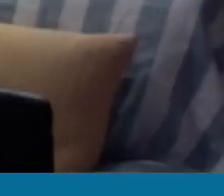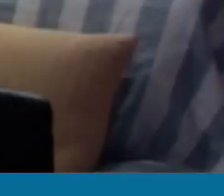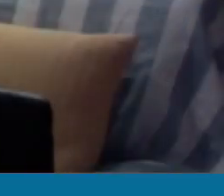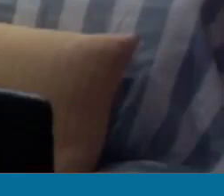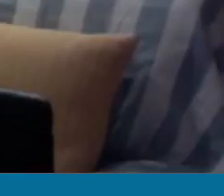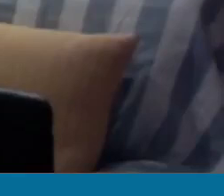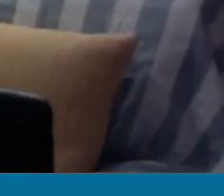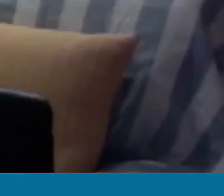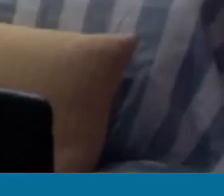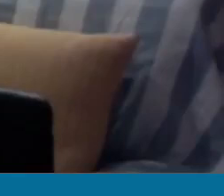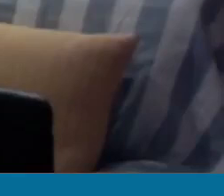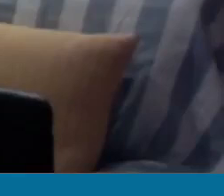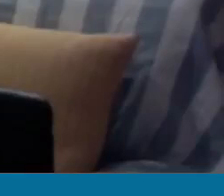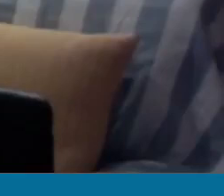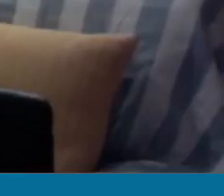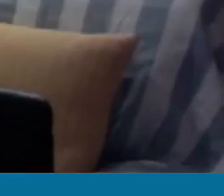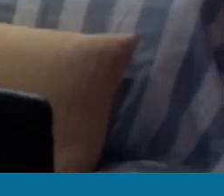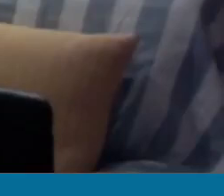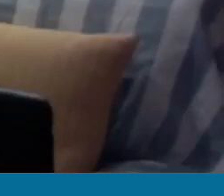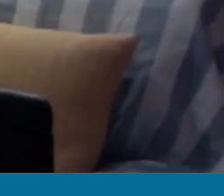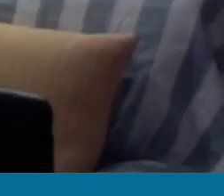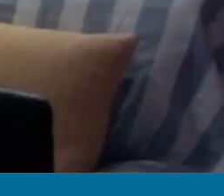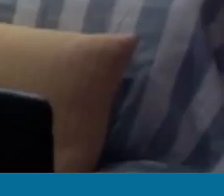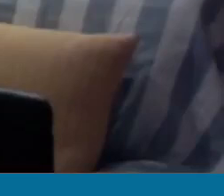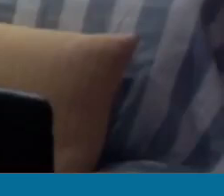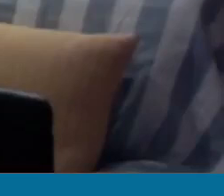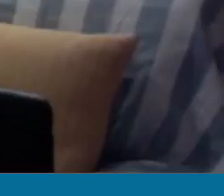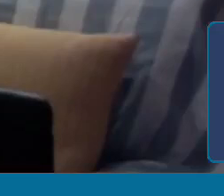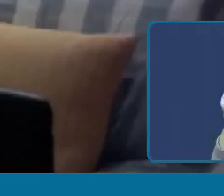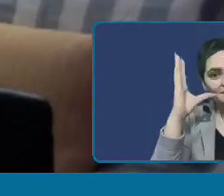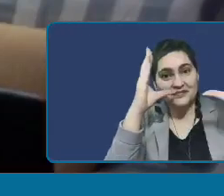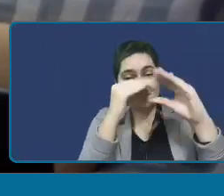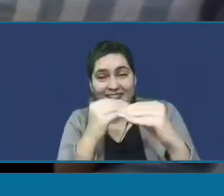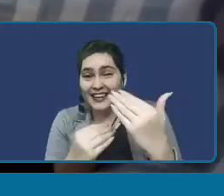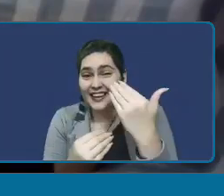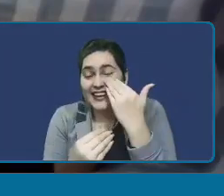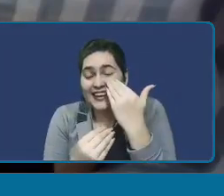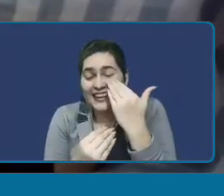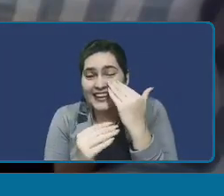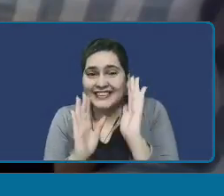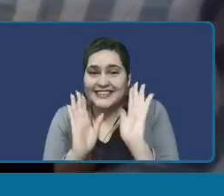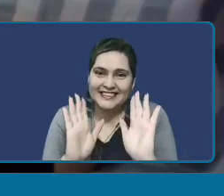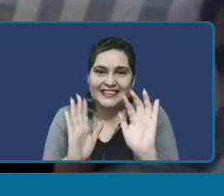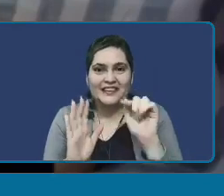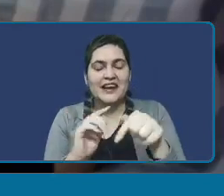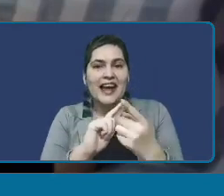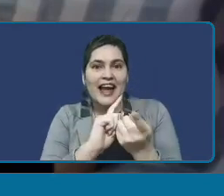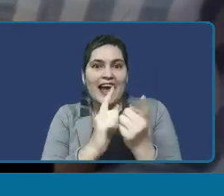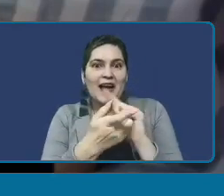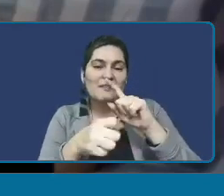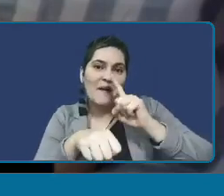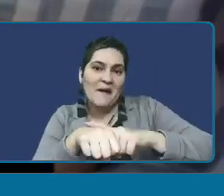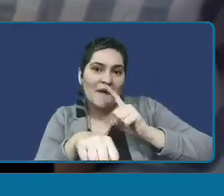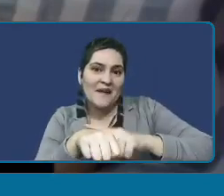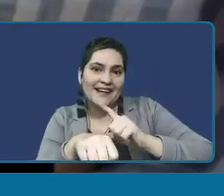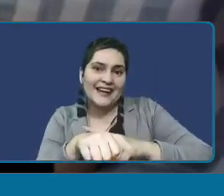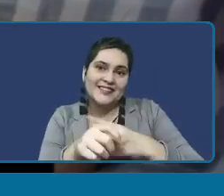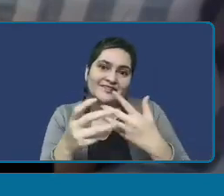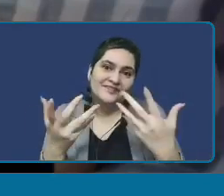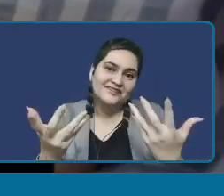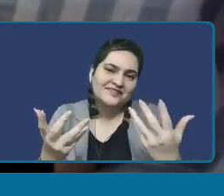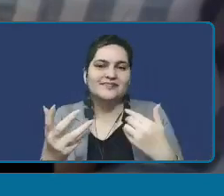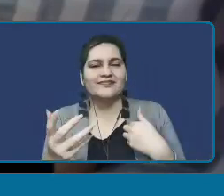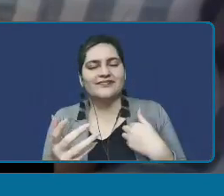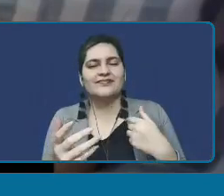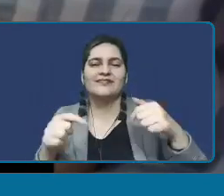Hola, hola, ¿qué tal? Buenas tardes, buenas noches ya casi, buenas noches, casi casi, con este cambio de hora. Estamos acá, les damos la más